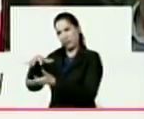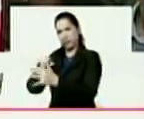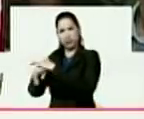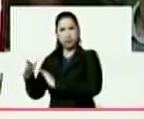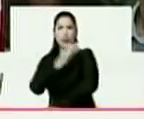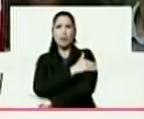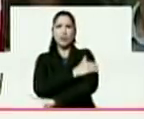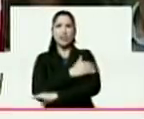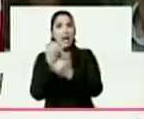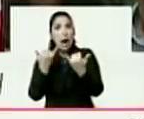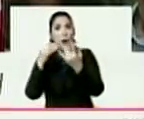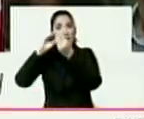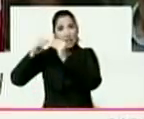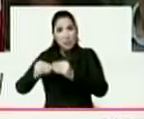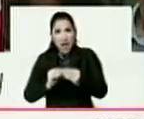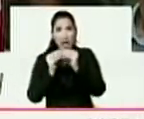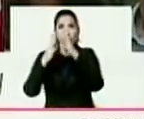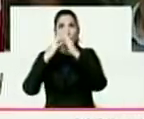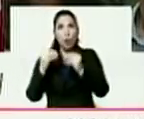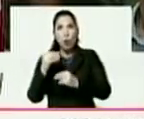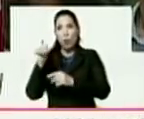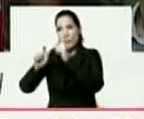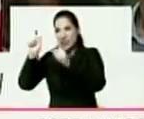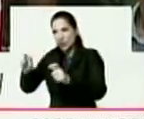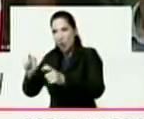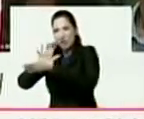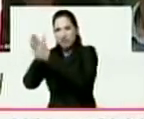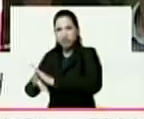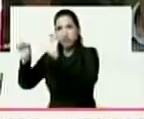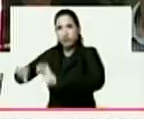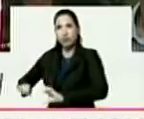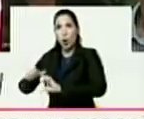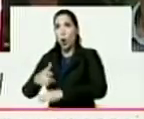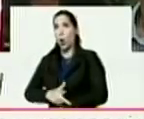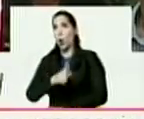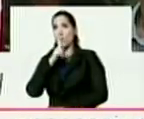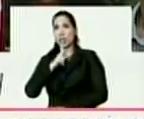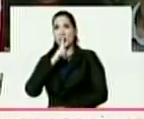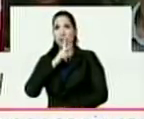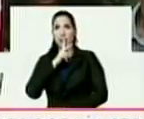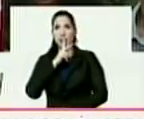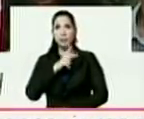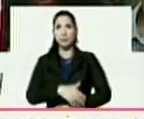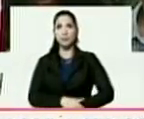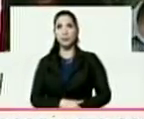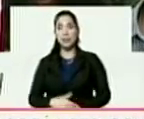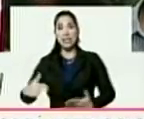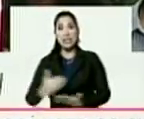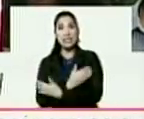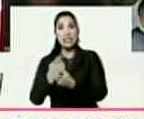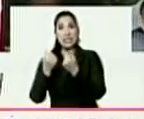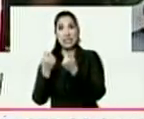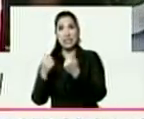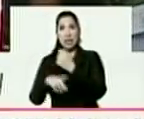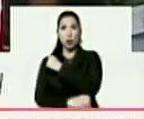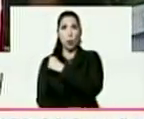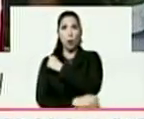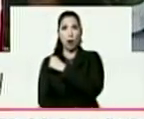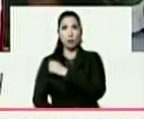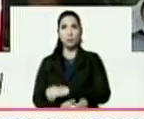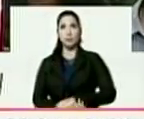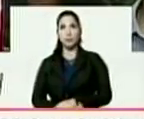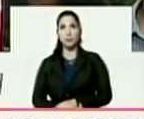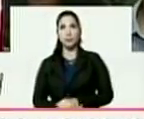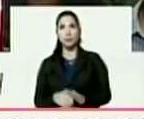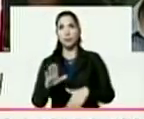ahora reparar todo lo que esta gente ha destruido el terrible mira raúl y se robaron se robaron